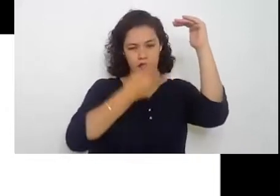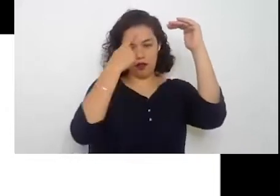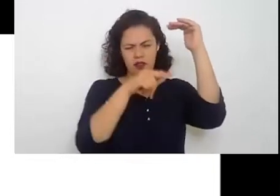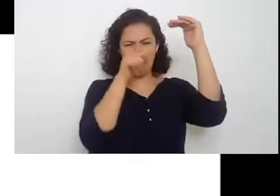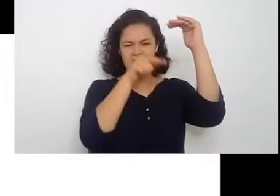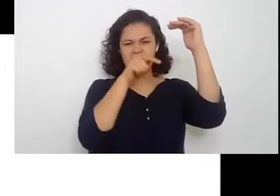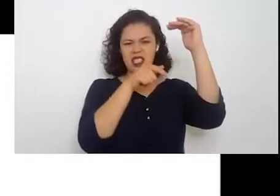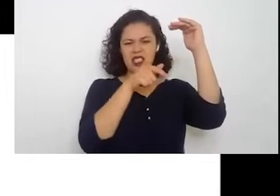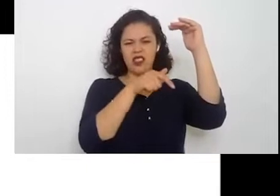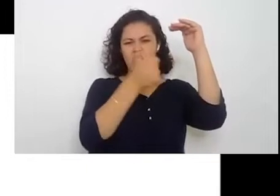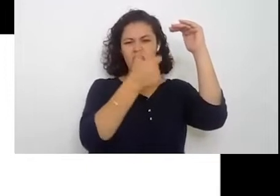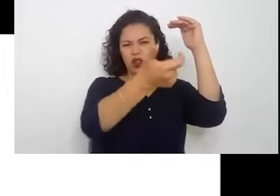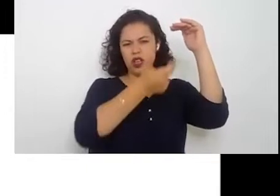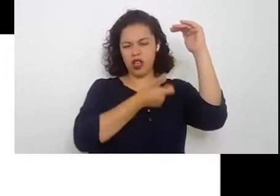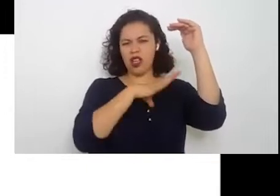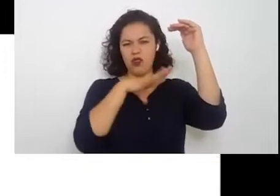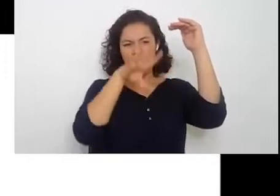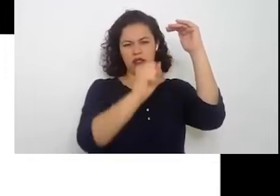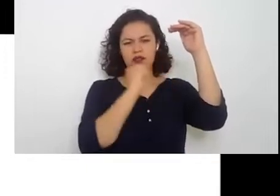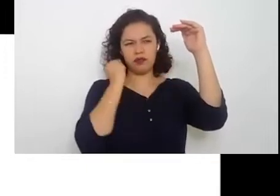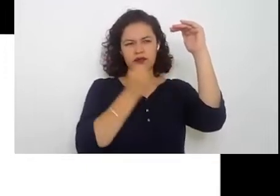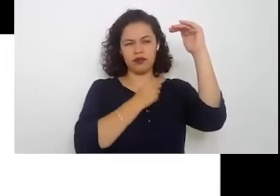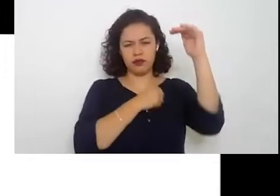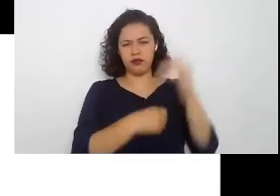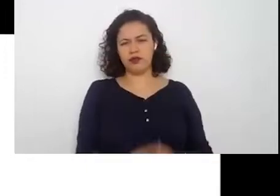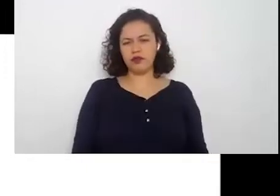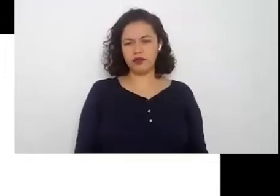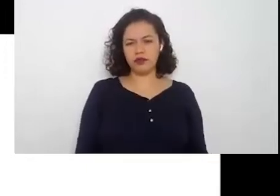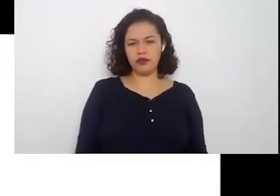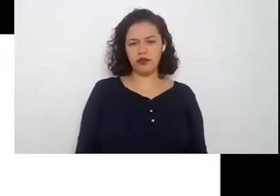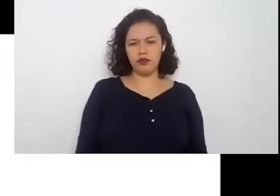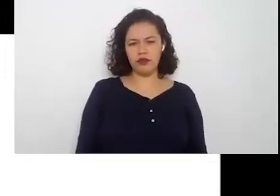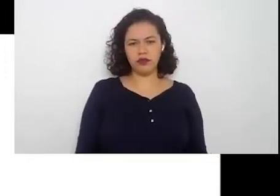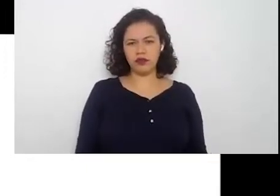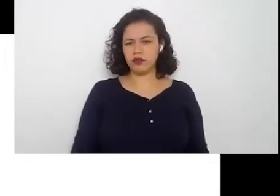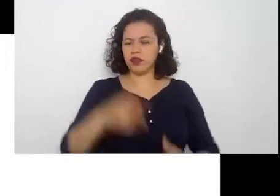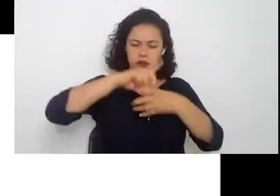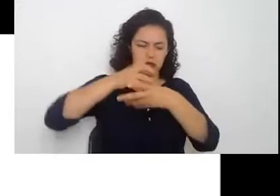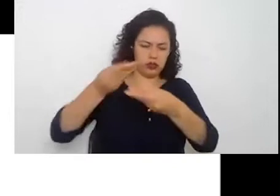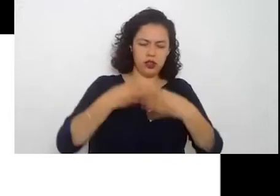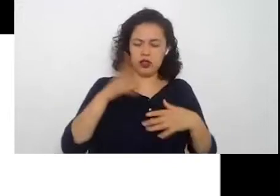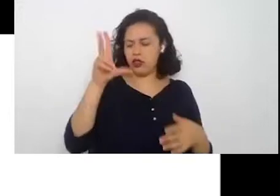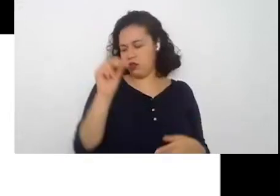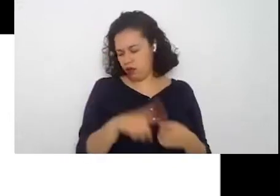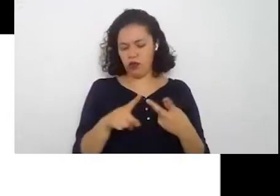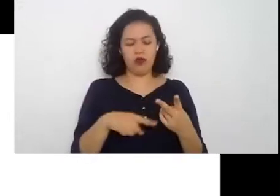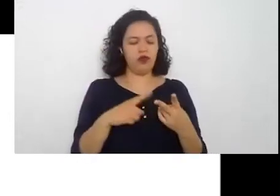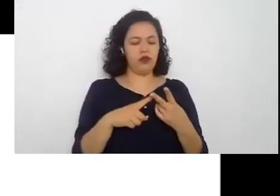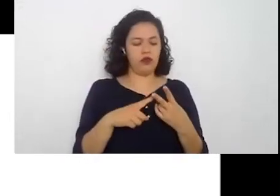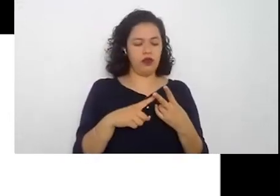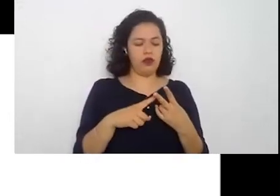esta cuenta, otros ingresos obtenidos. O sea, no eran ingresos obtenidos de donativos, de